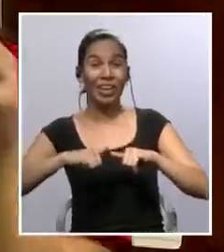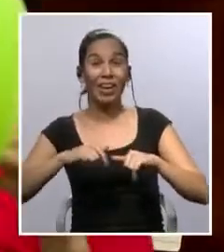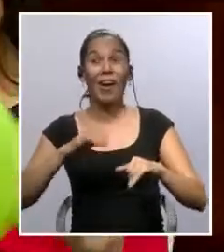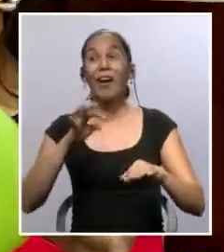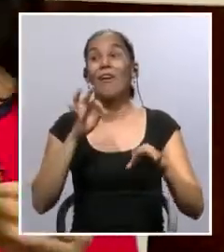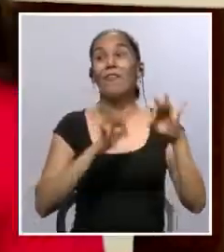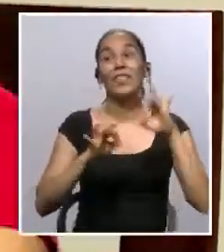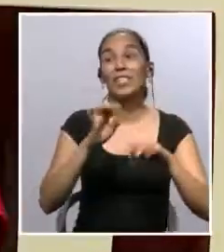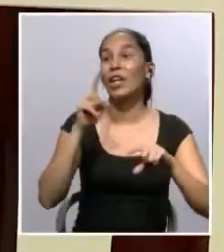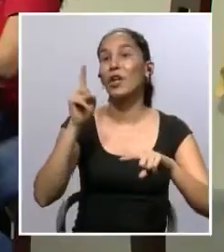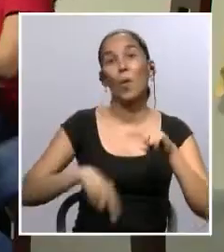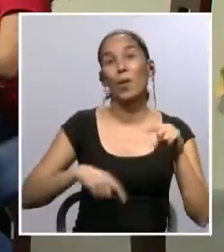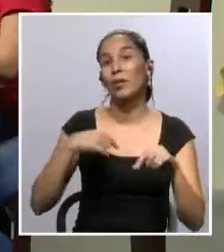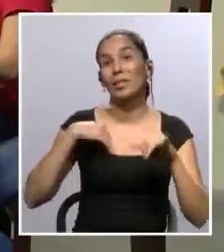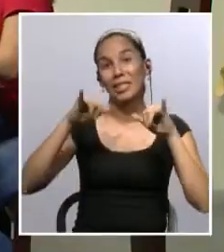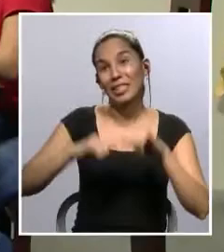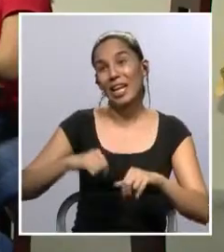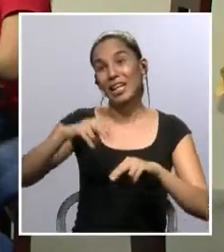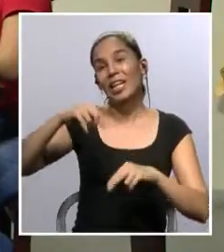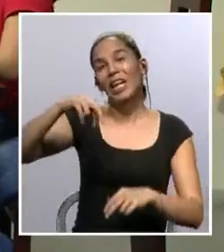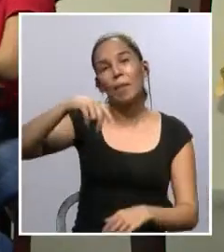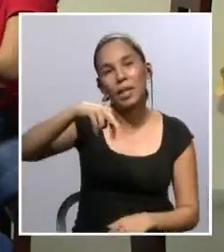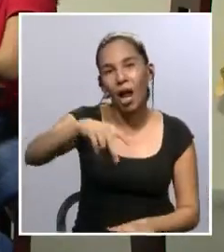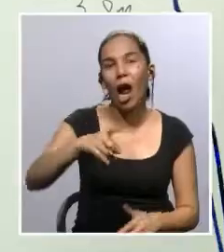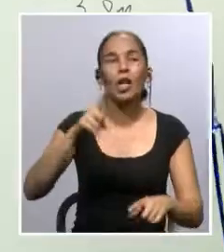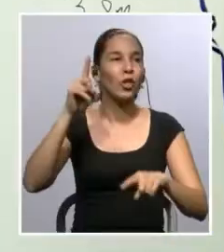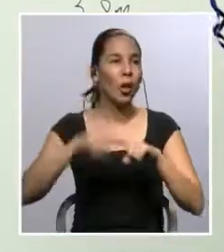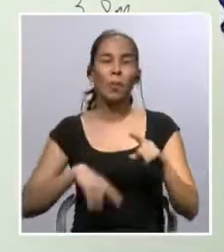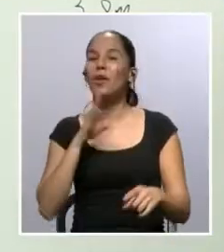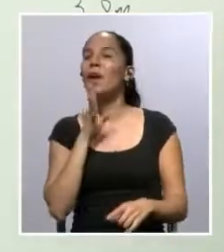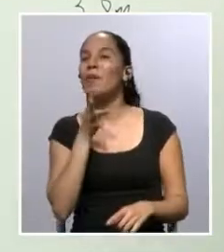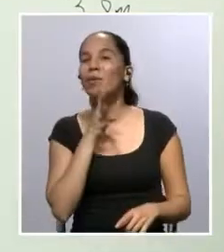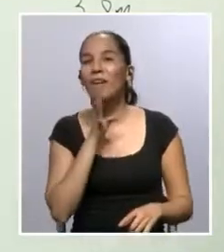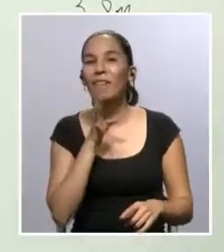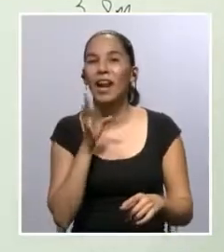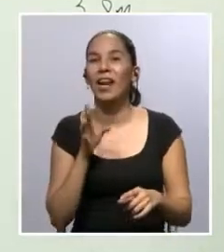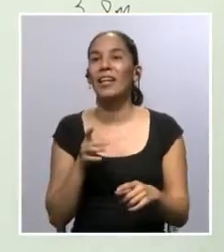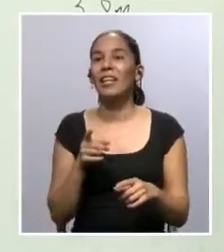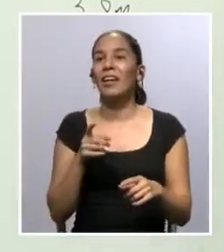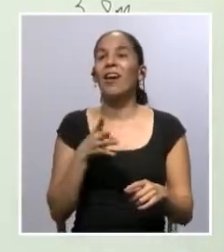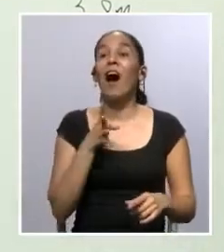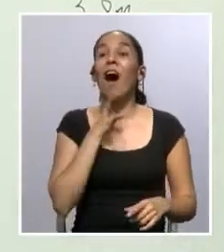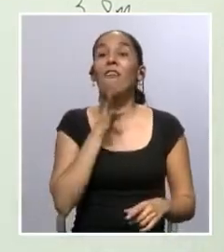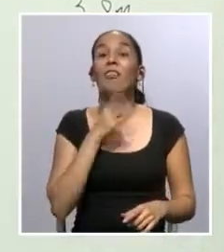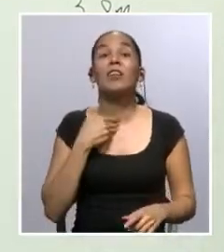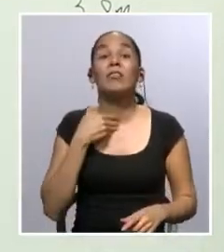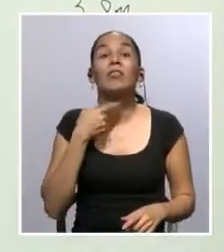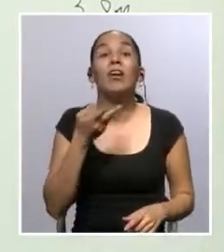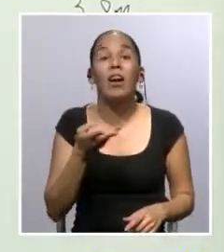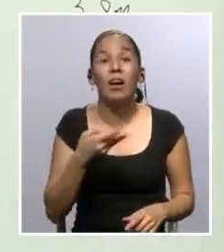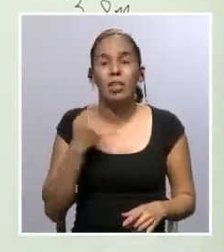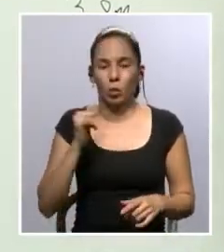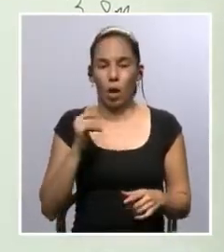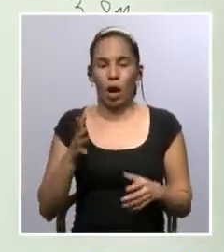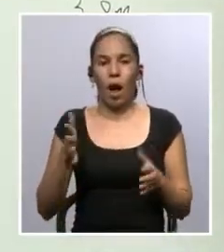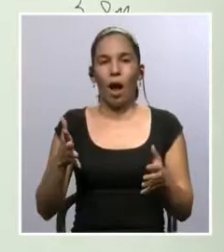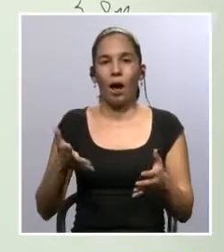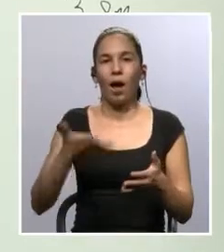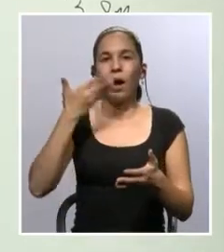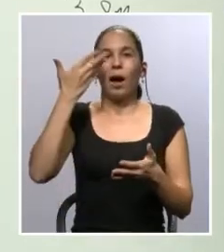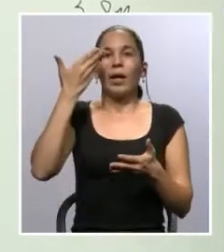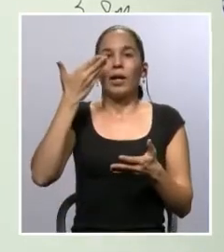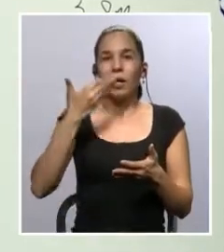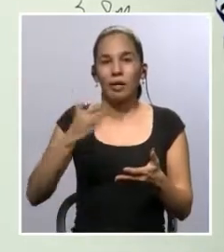no podríamos. No podríamos. No podríamos caminar, no podríamos hablar. Correcto. El fenómeno de hablar es por causa del aire que nosotros